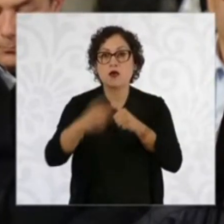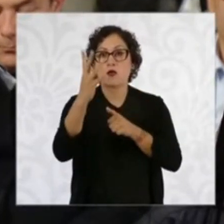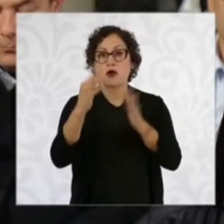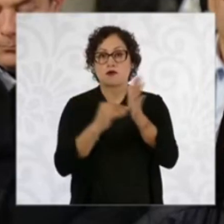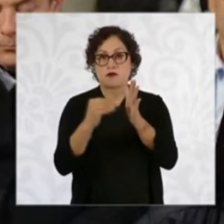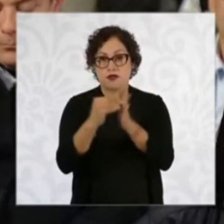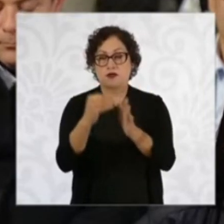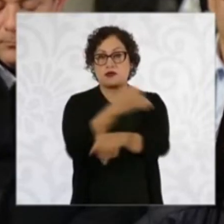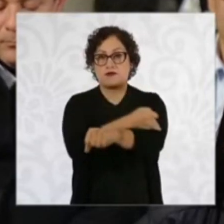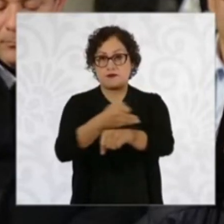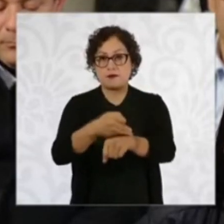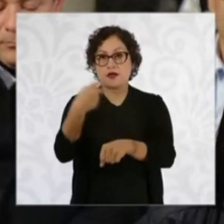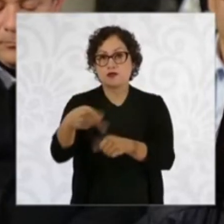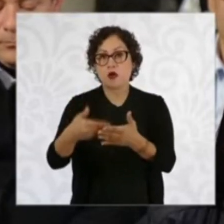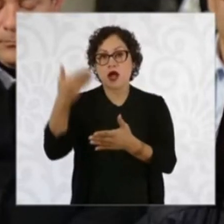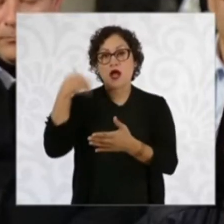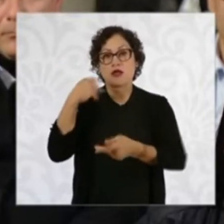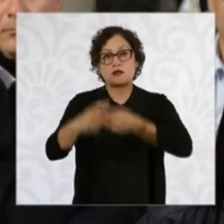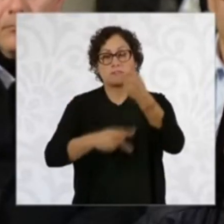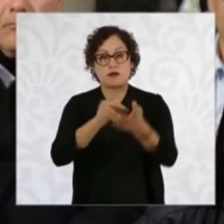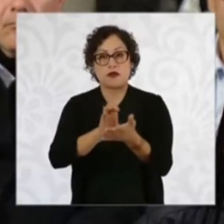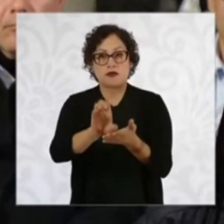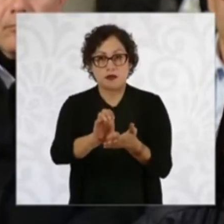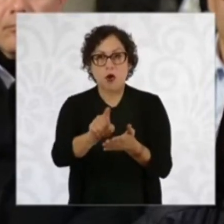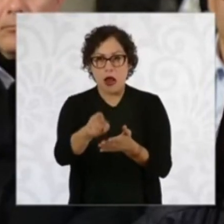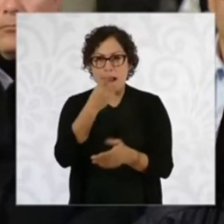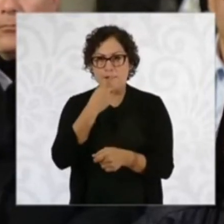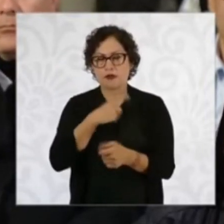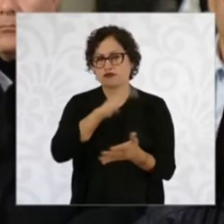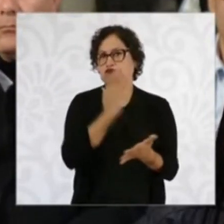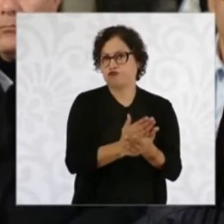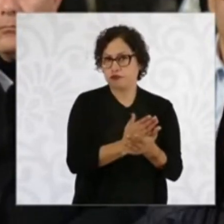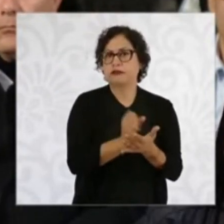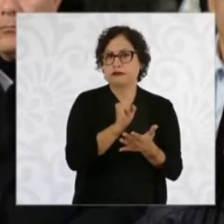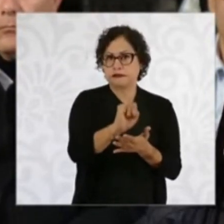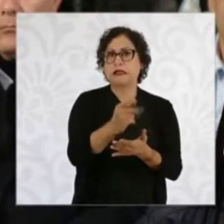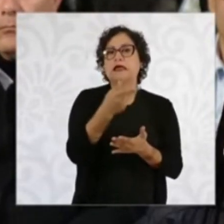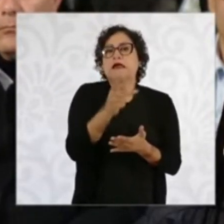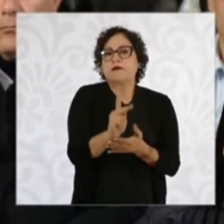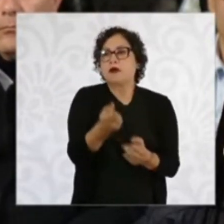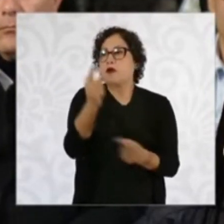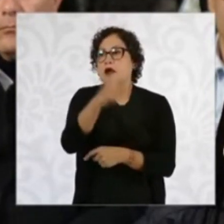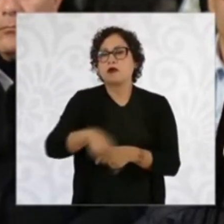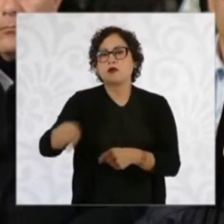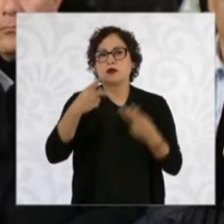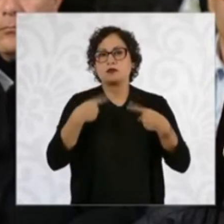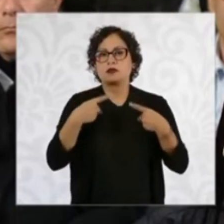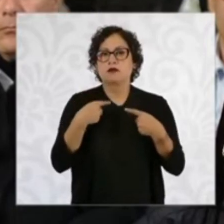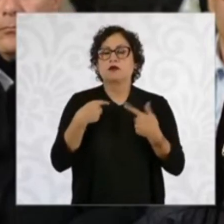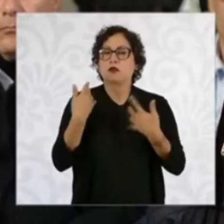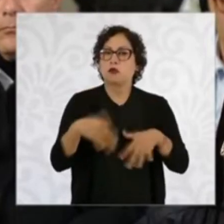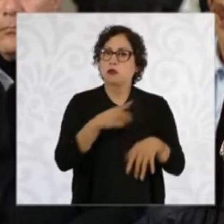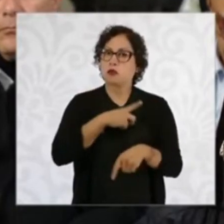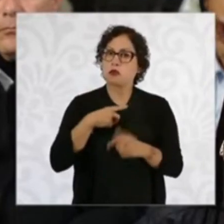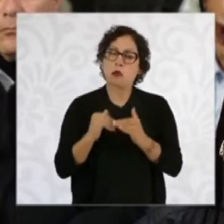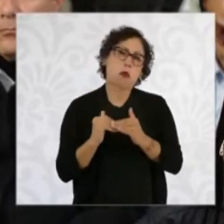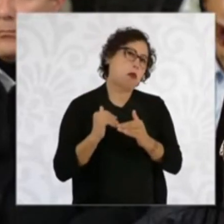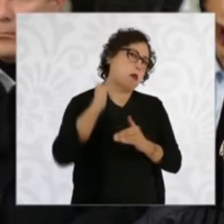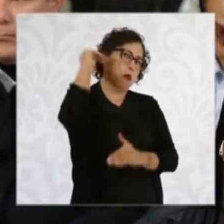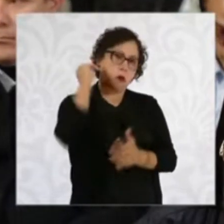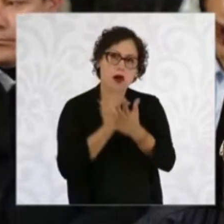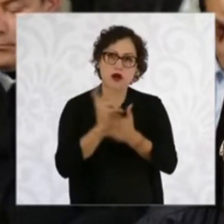del congelamiento de sus deudas, especialmente aquellas cuyo saldo ha aumentado drásticamente? Segundo, para